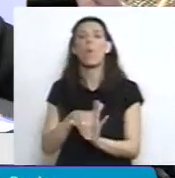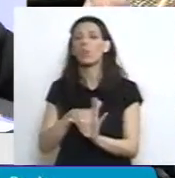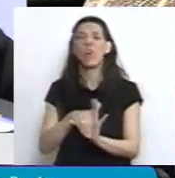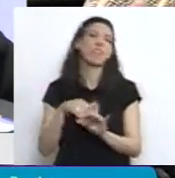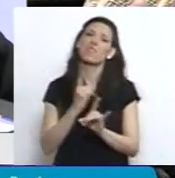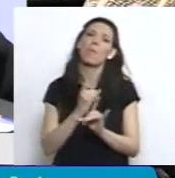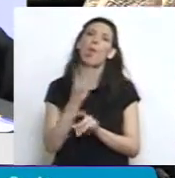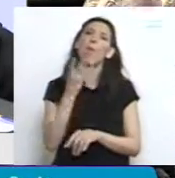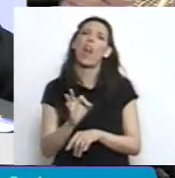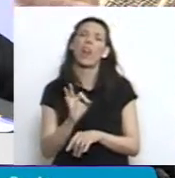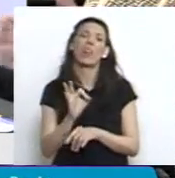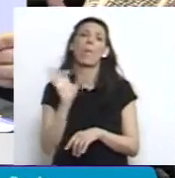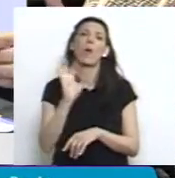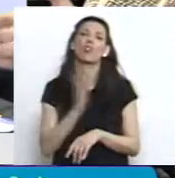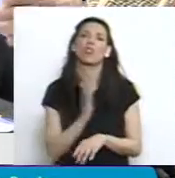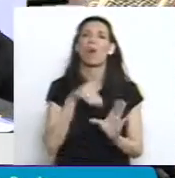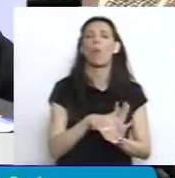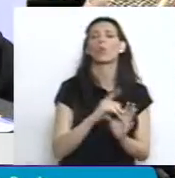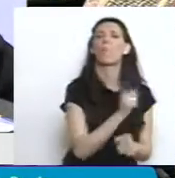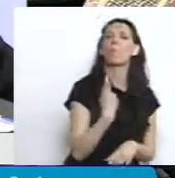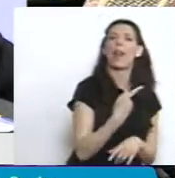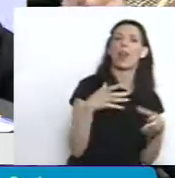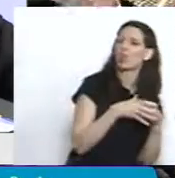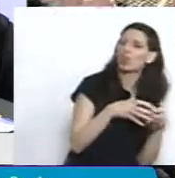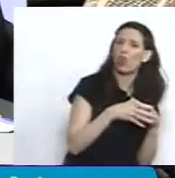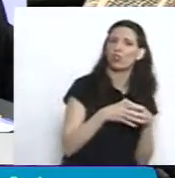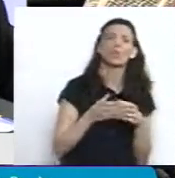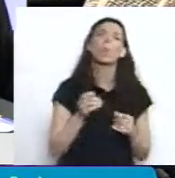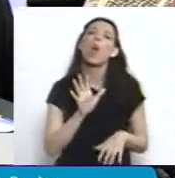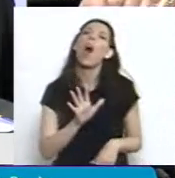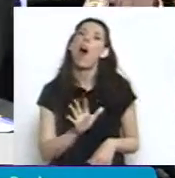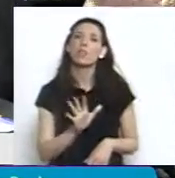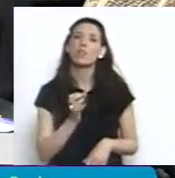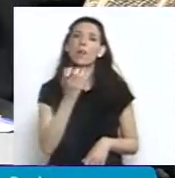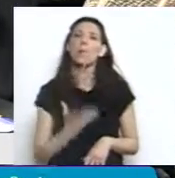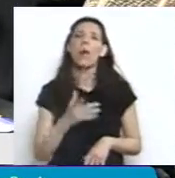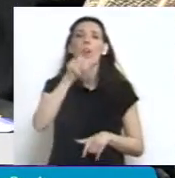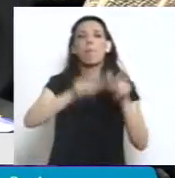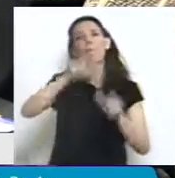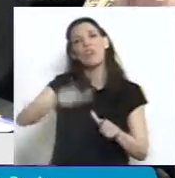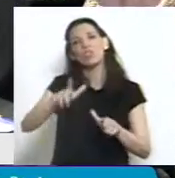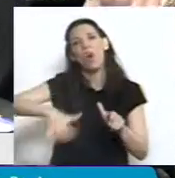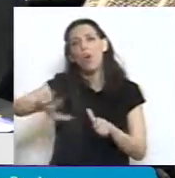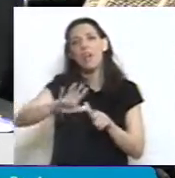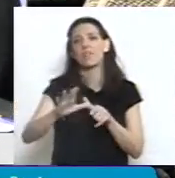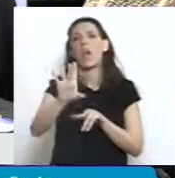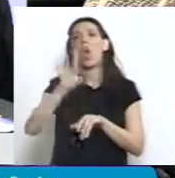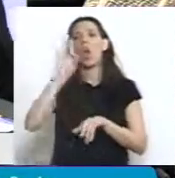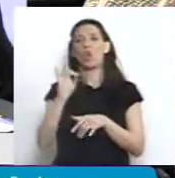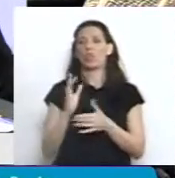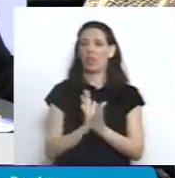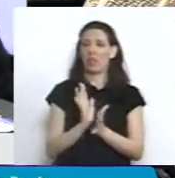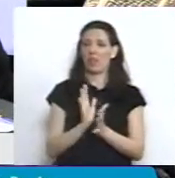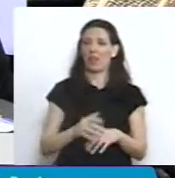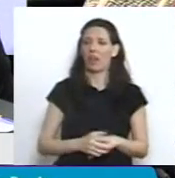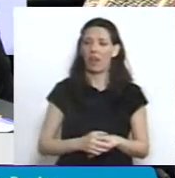Lo lamento, pero eso es lo que pasa con la ciudadanía, con estos presupuestos, con esta política económica y con esta administración a